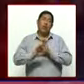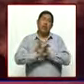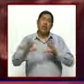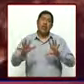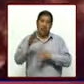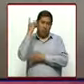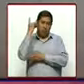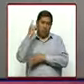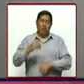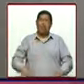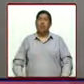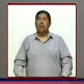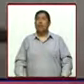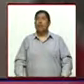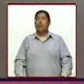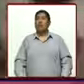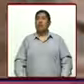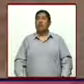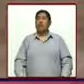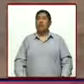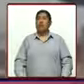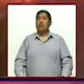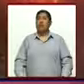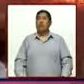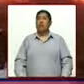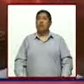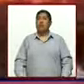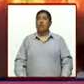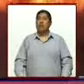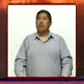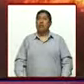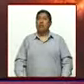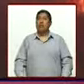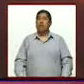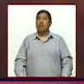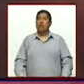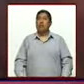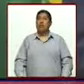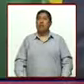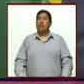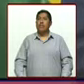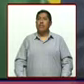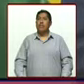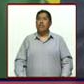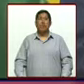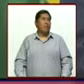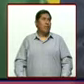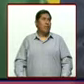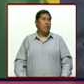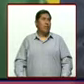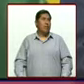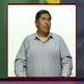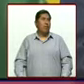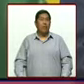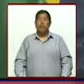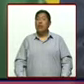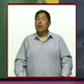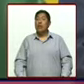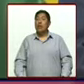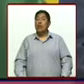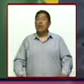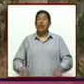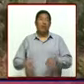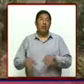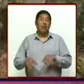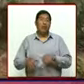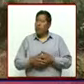Y mediante incendio creare un